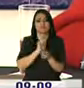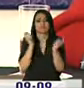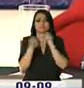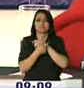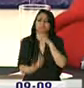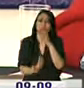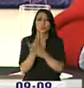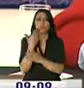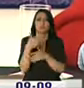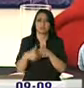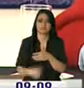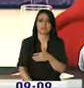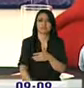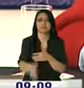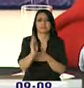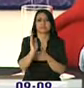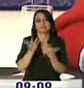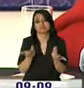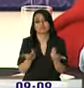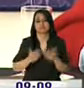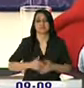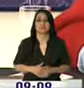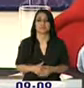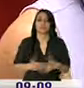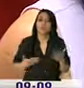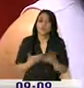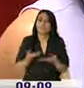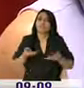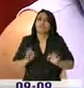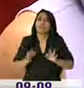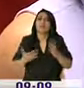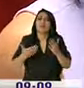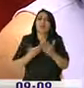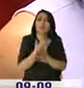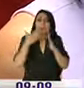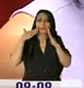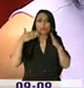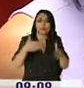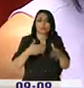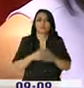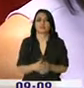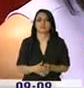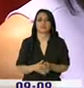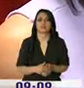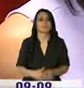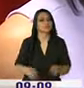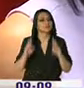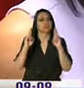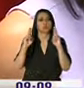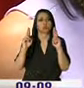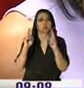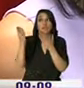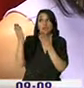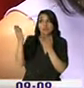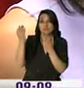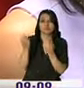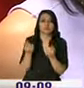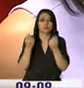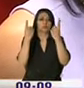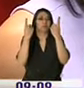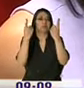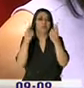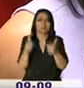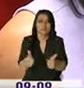comenzar una nueva forma, un nuevo trato. Esperamos y anhelamos que sea así, que sea una sorpresa, que sea